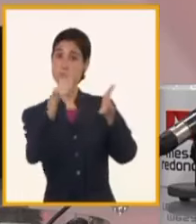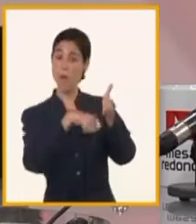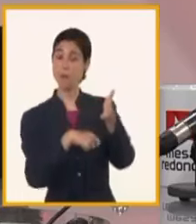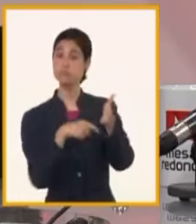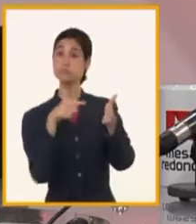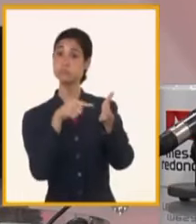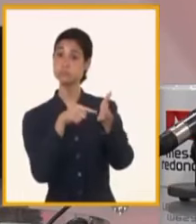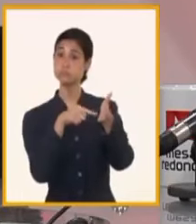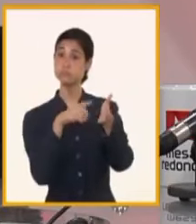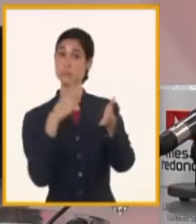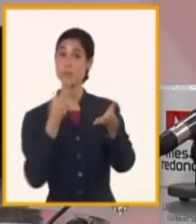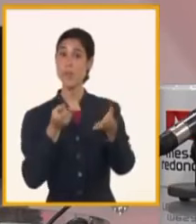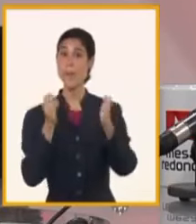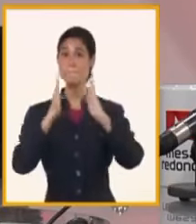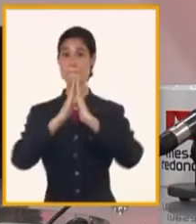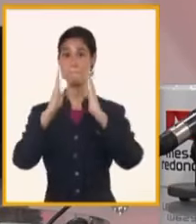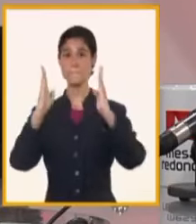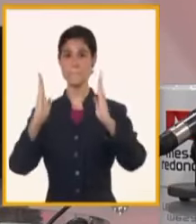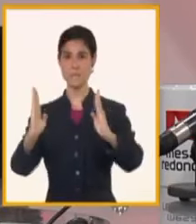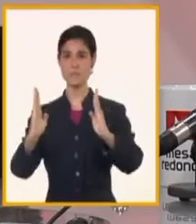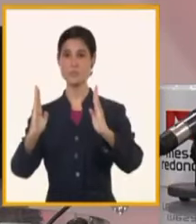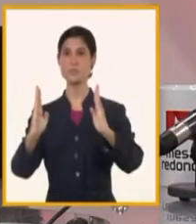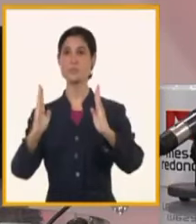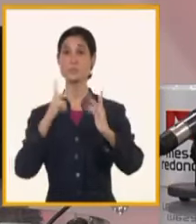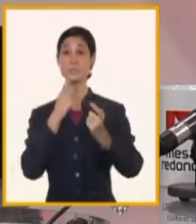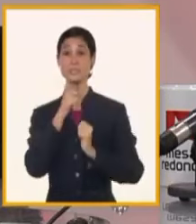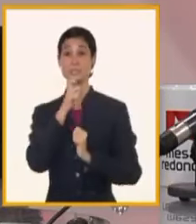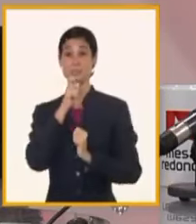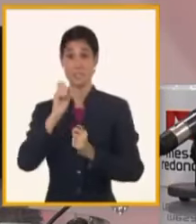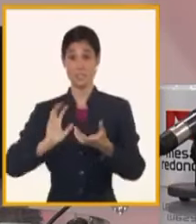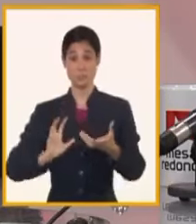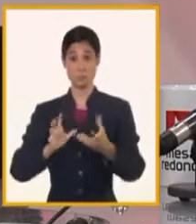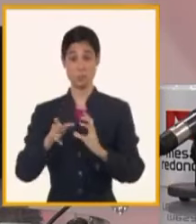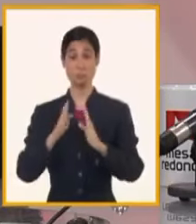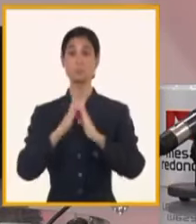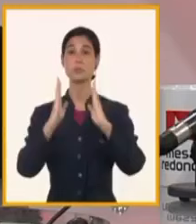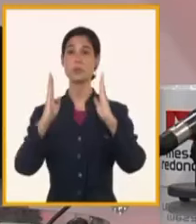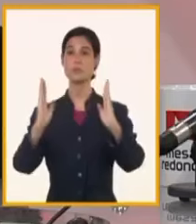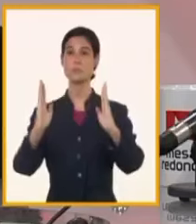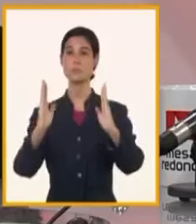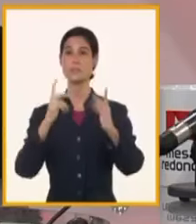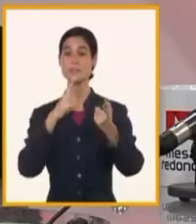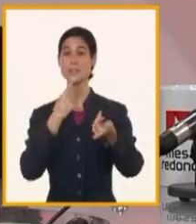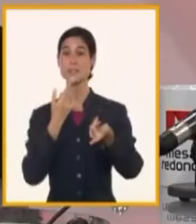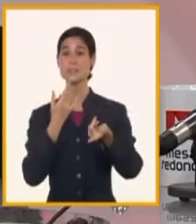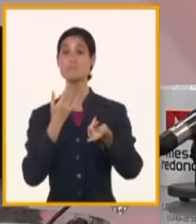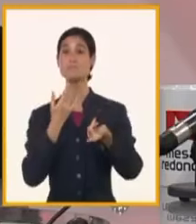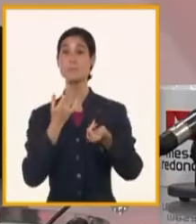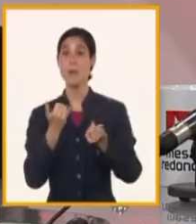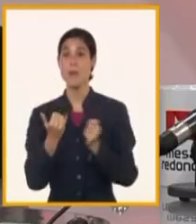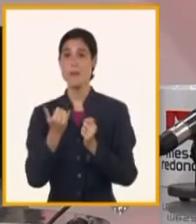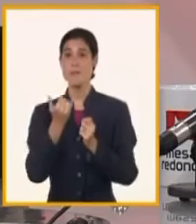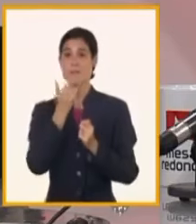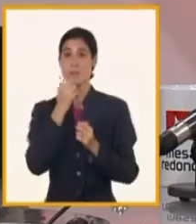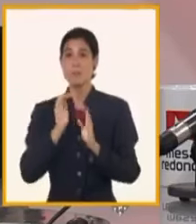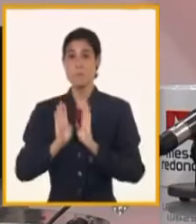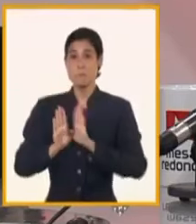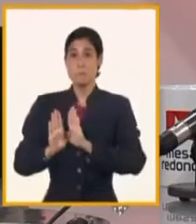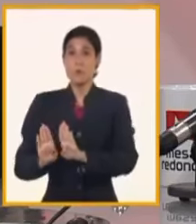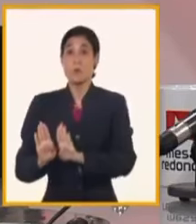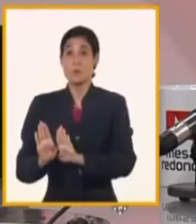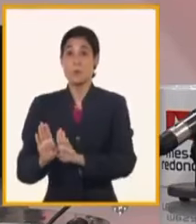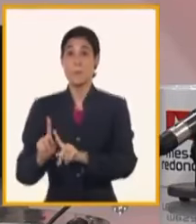en este periodo en que incluso hubo tensiones sé ya que falló la generación distribuida por falta de